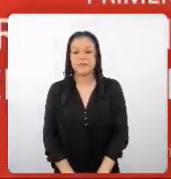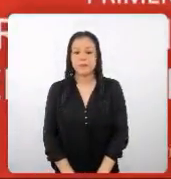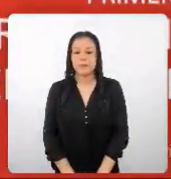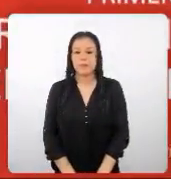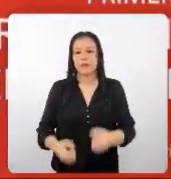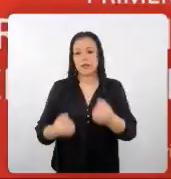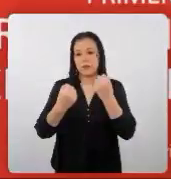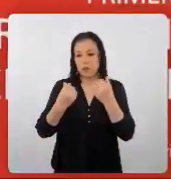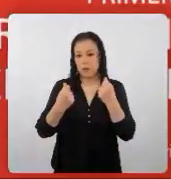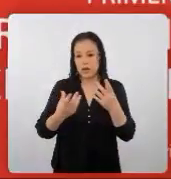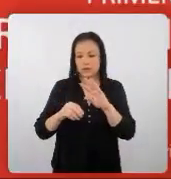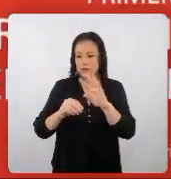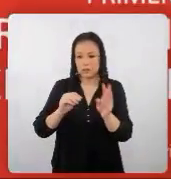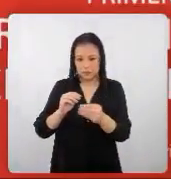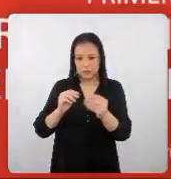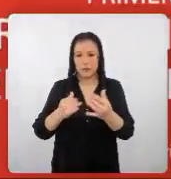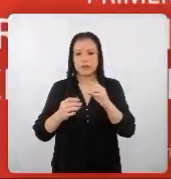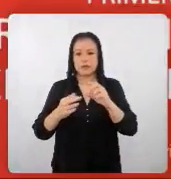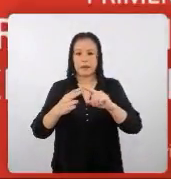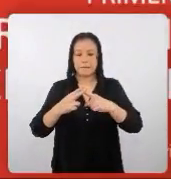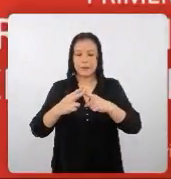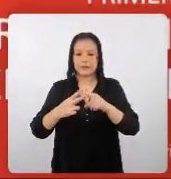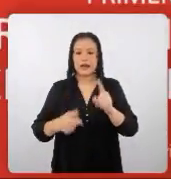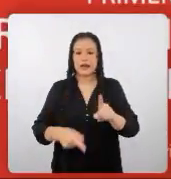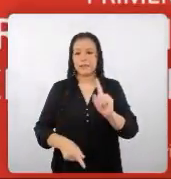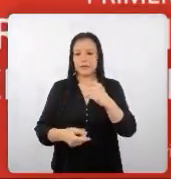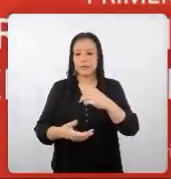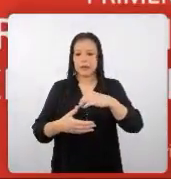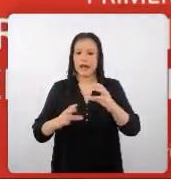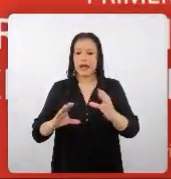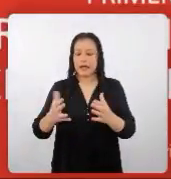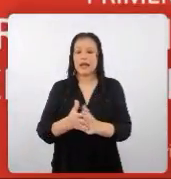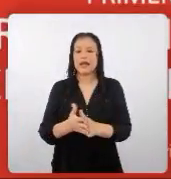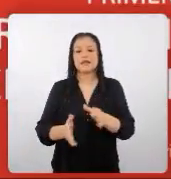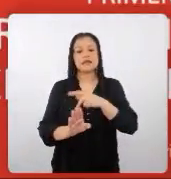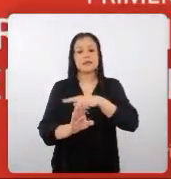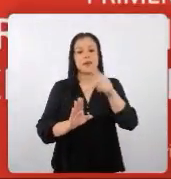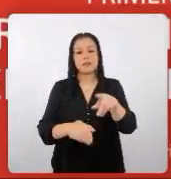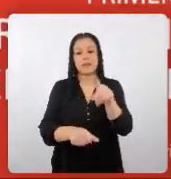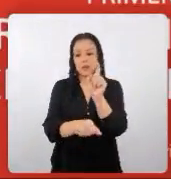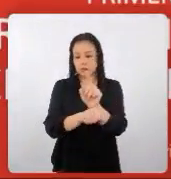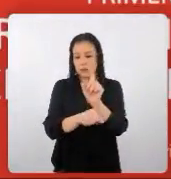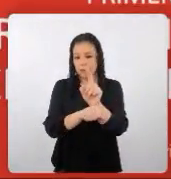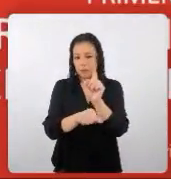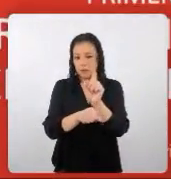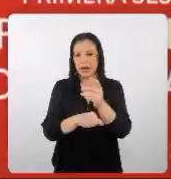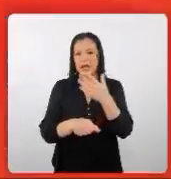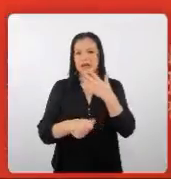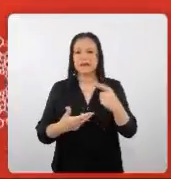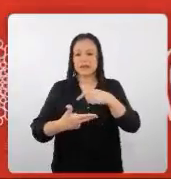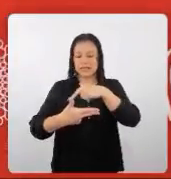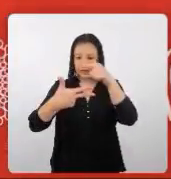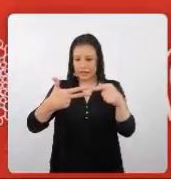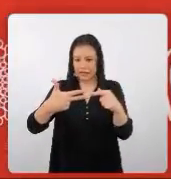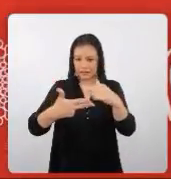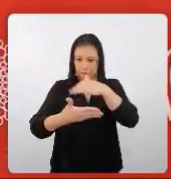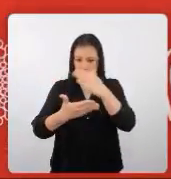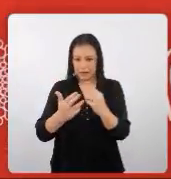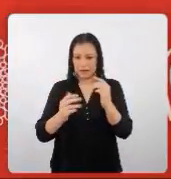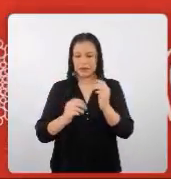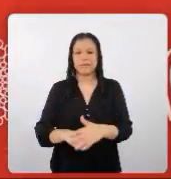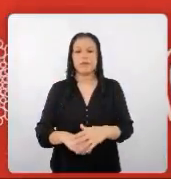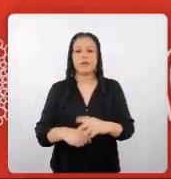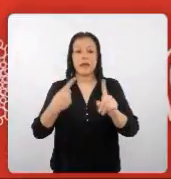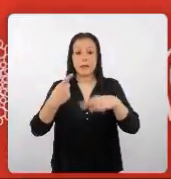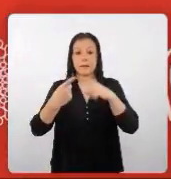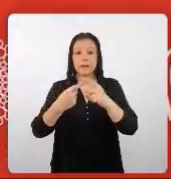Bueno, sin más que añadir, vamos a dar inicio a nuestra primera sesión de este programa de capacitación, la cual va a estar dividida en tres bloques. El bloque